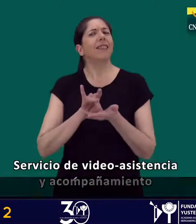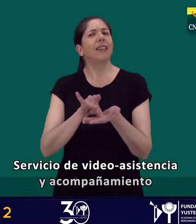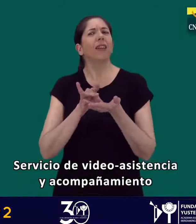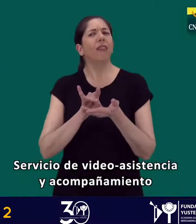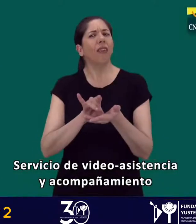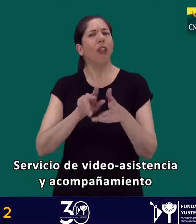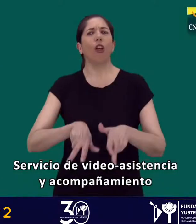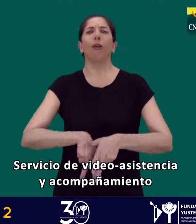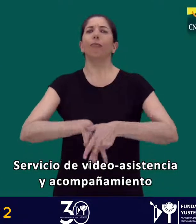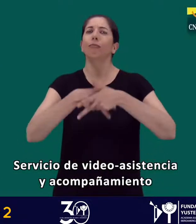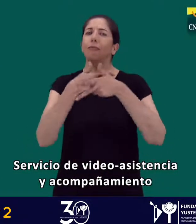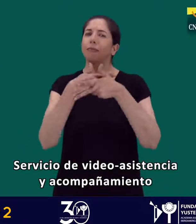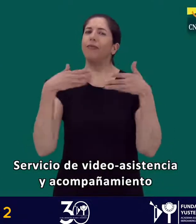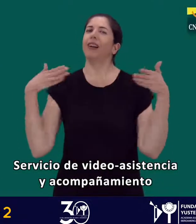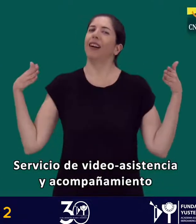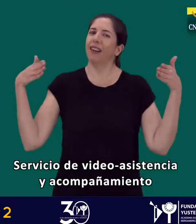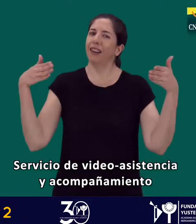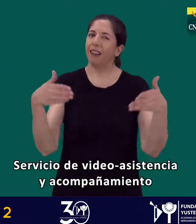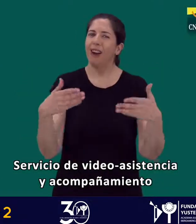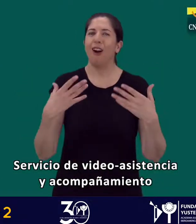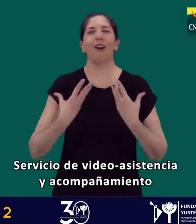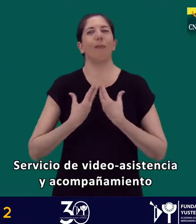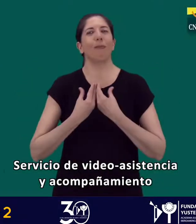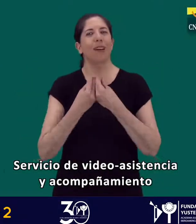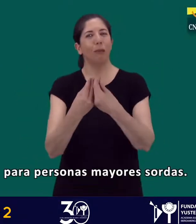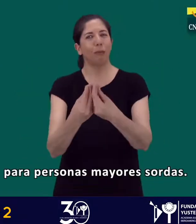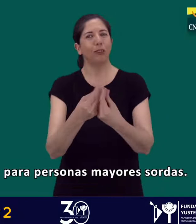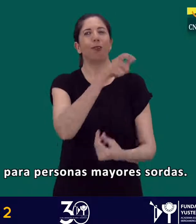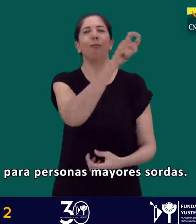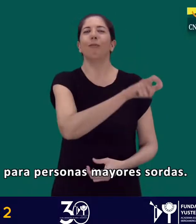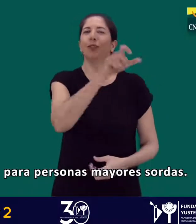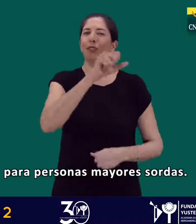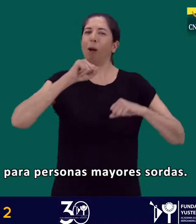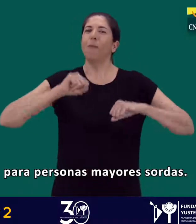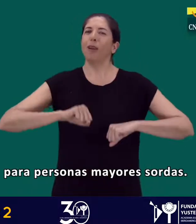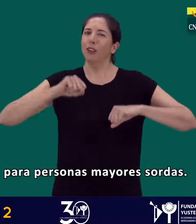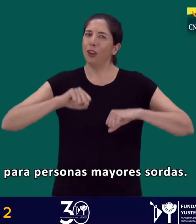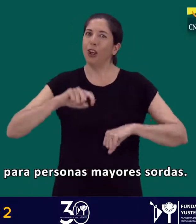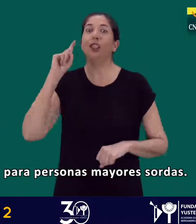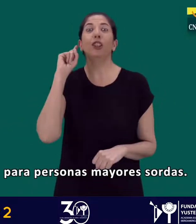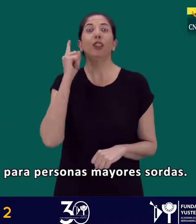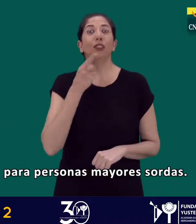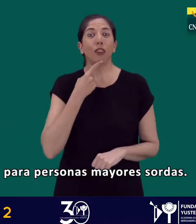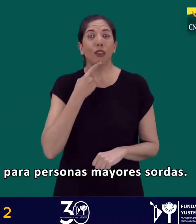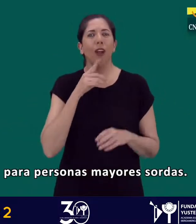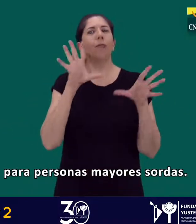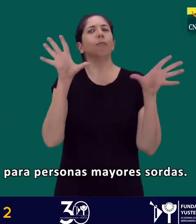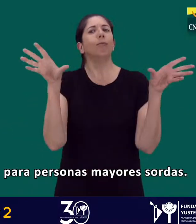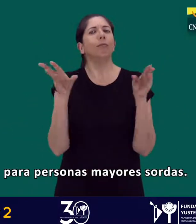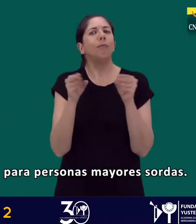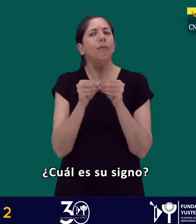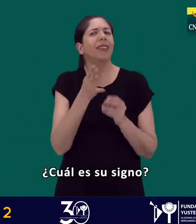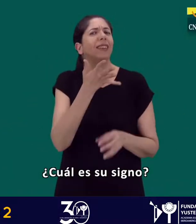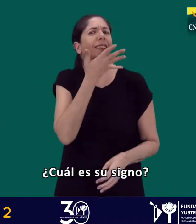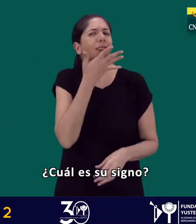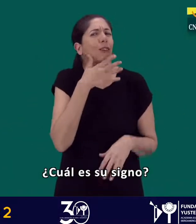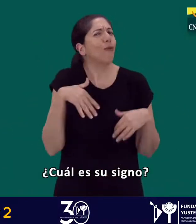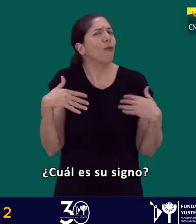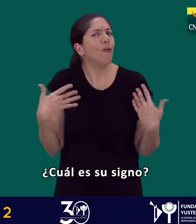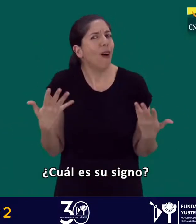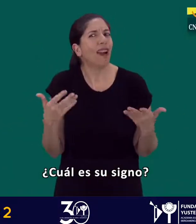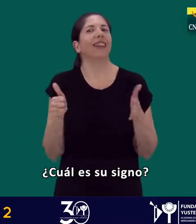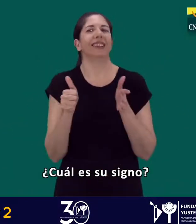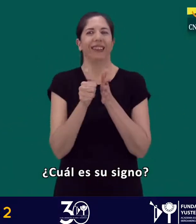Clara servicio de video asistencia y acompañamiento para personas mayores sordas Cuál es su